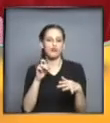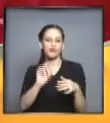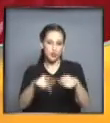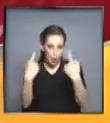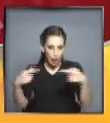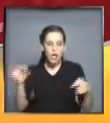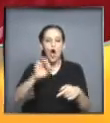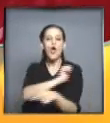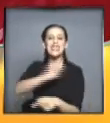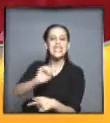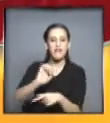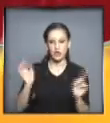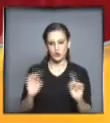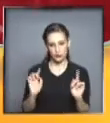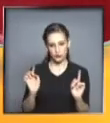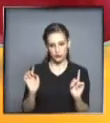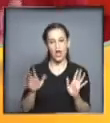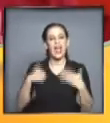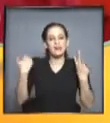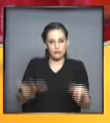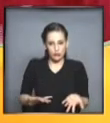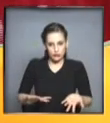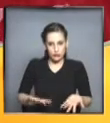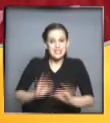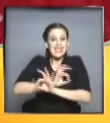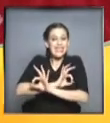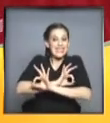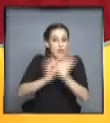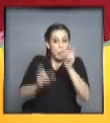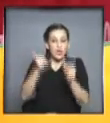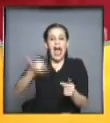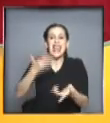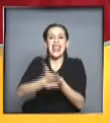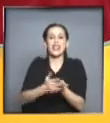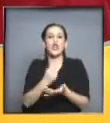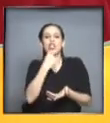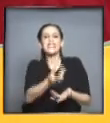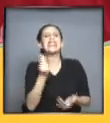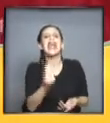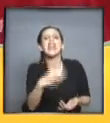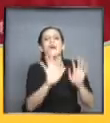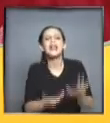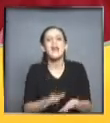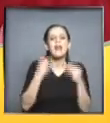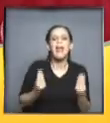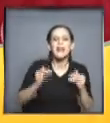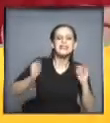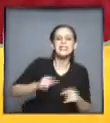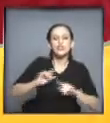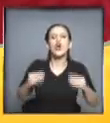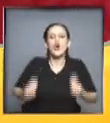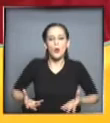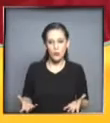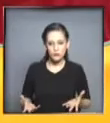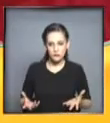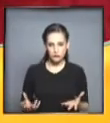ni estafarla, ni el fraude. Es decir, nadie tiene derecho a decirle a ella qué es lo que tiene que hacer, qué es lo que no tiene que hacer, en